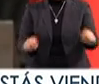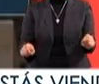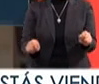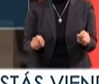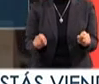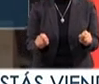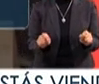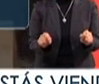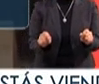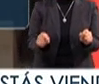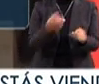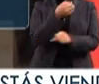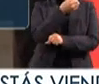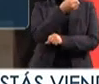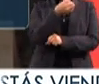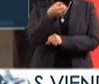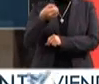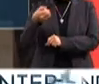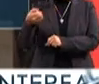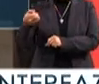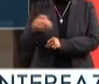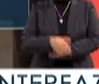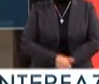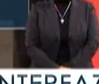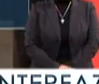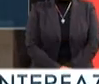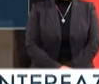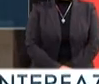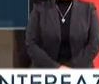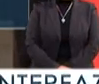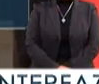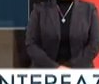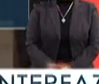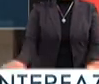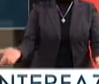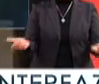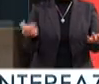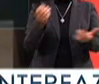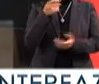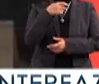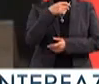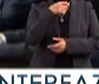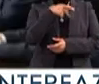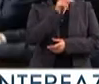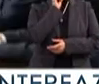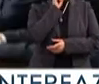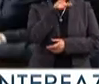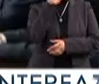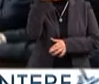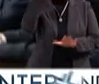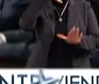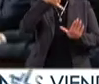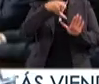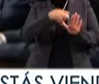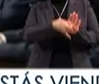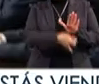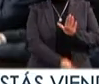y ordenada, pero al mismo tiempo profunda